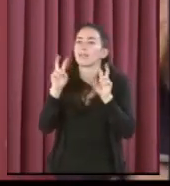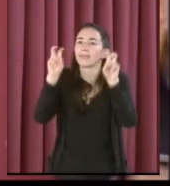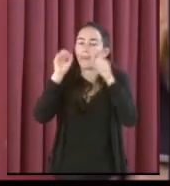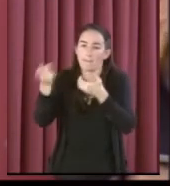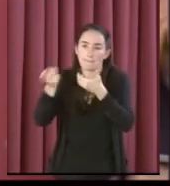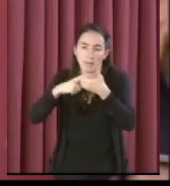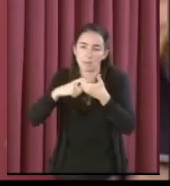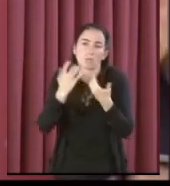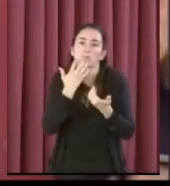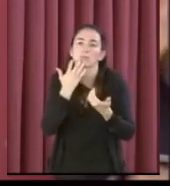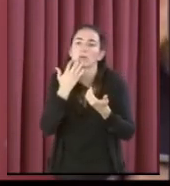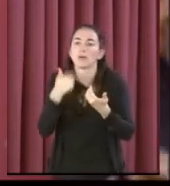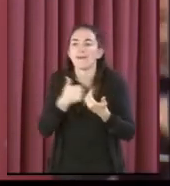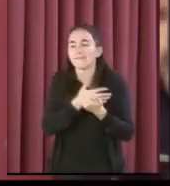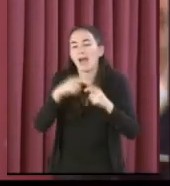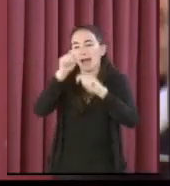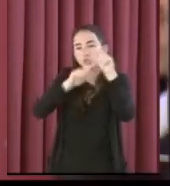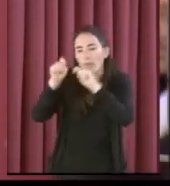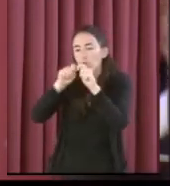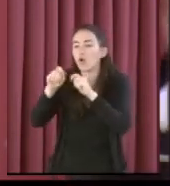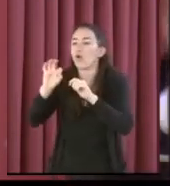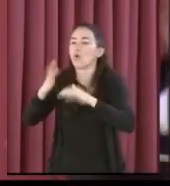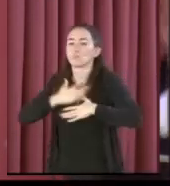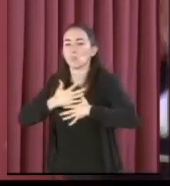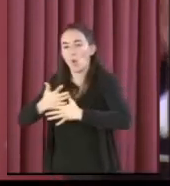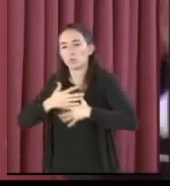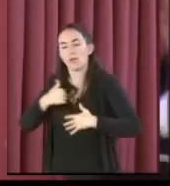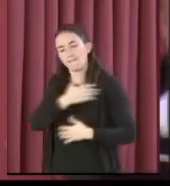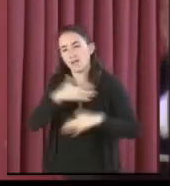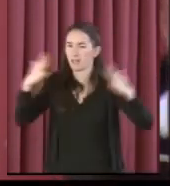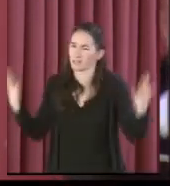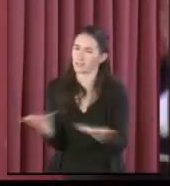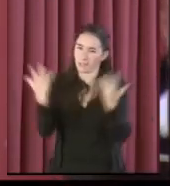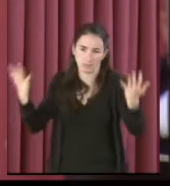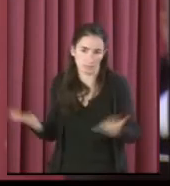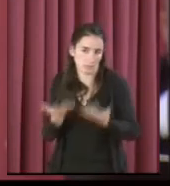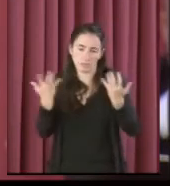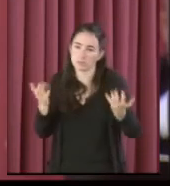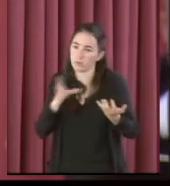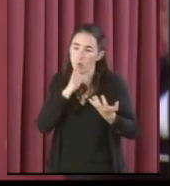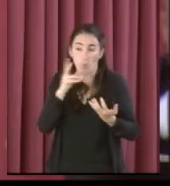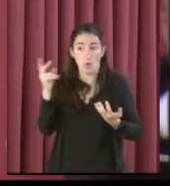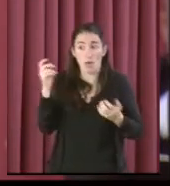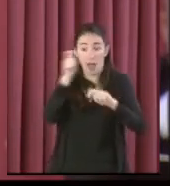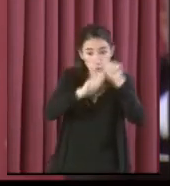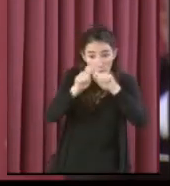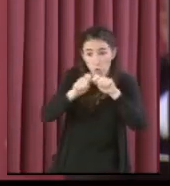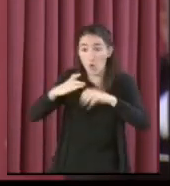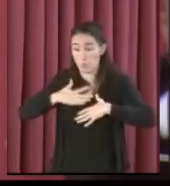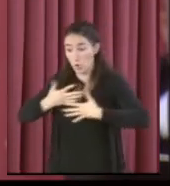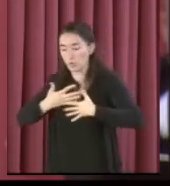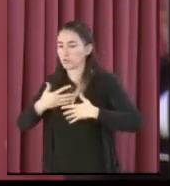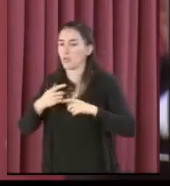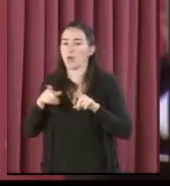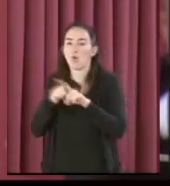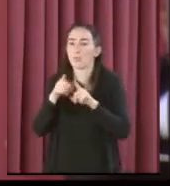el fomento del asociacionismo y el voluntariado, que suponen, no en vano, expresiones paradigmáticas del compromiso de los ciudadanos con